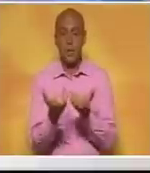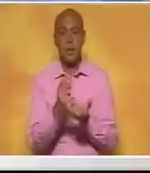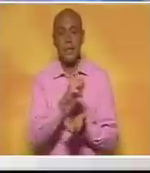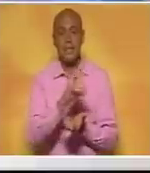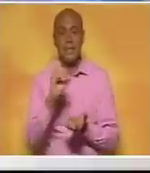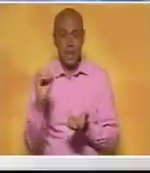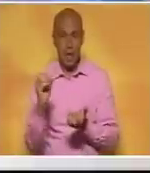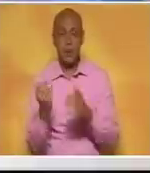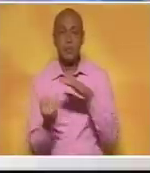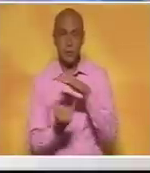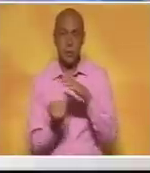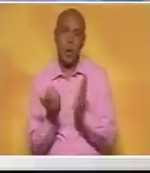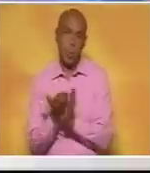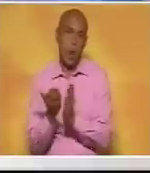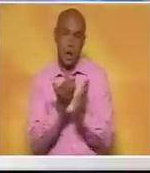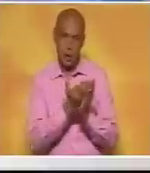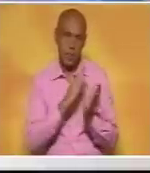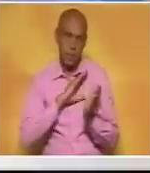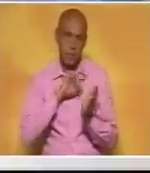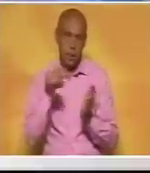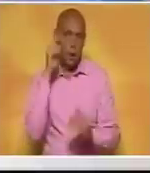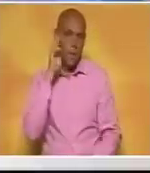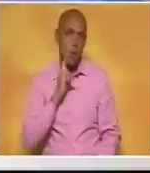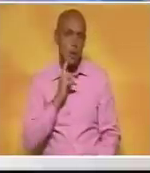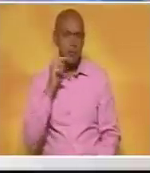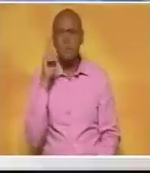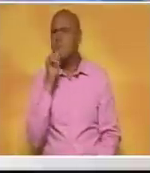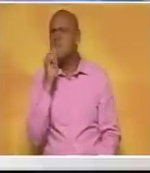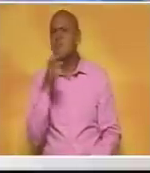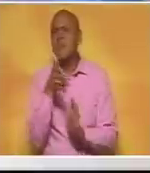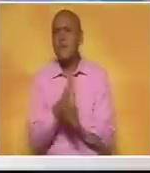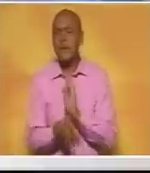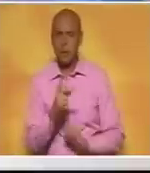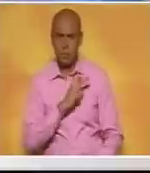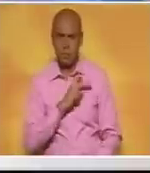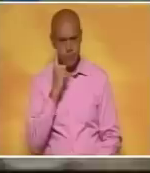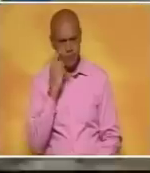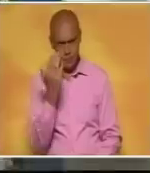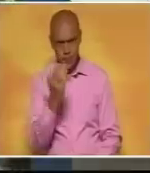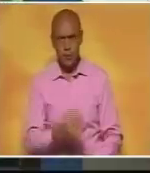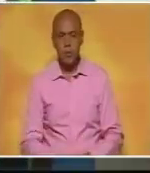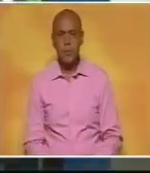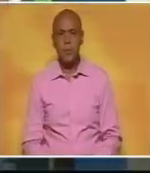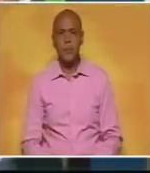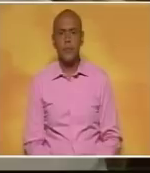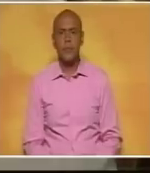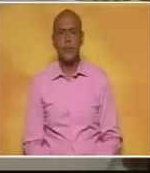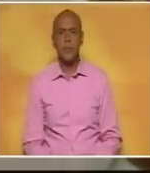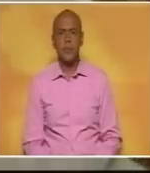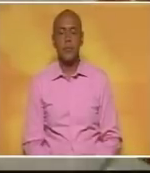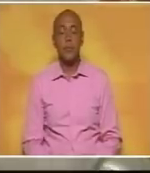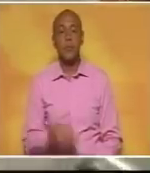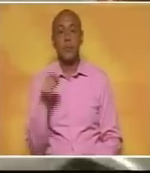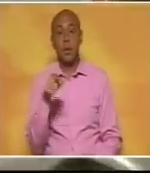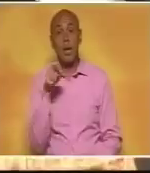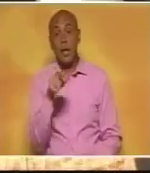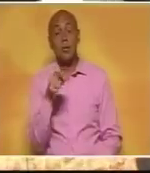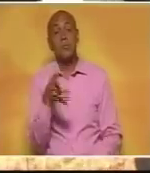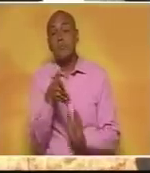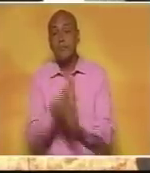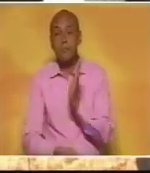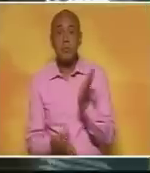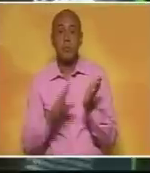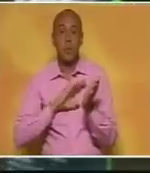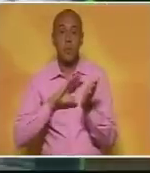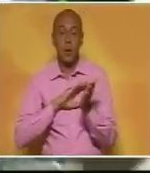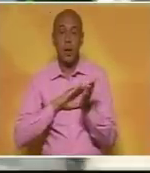instituciones educativas de la entidad. Nuestro compañero Anderson Pérez nos tiene los detalles. Guzmán indicó que este aporte se logró mediante un convenio